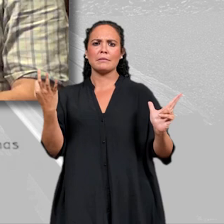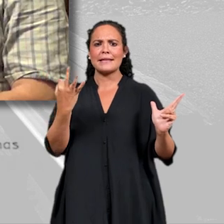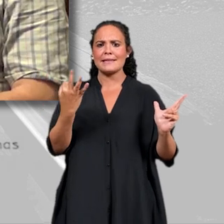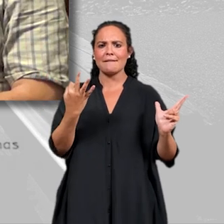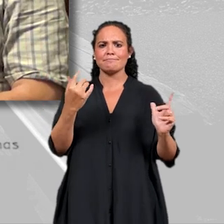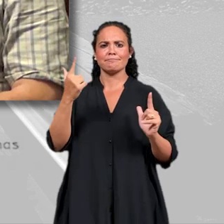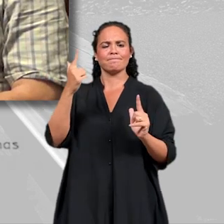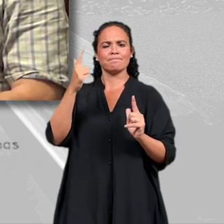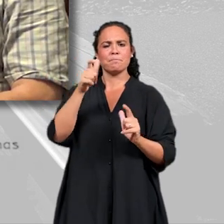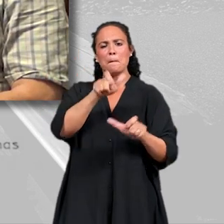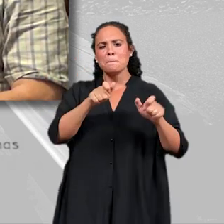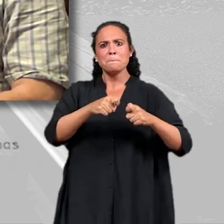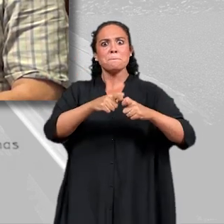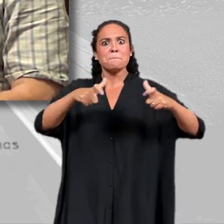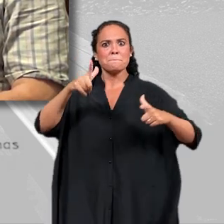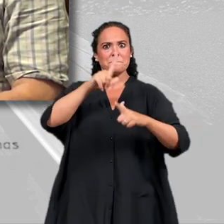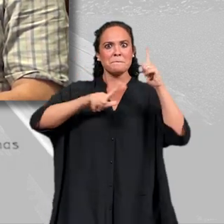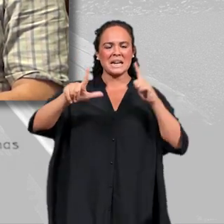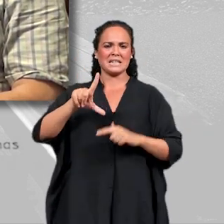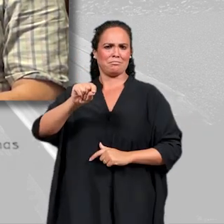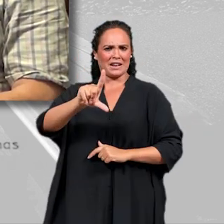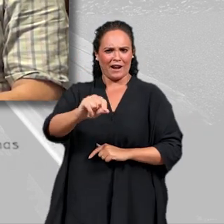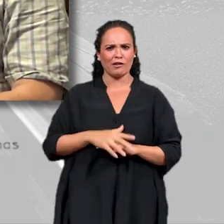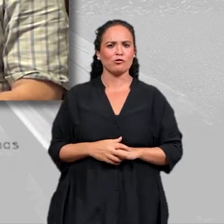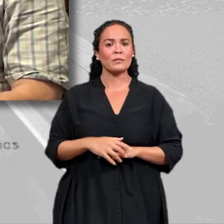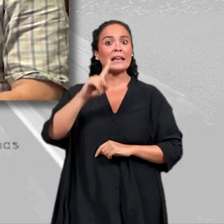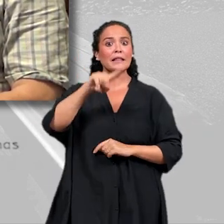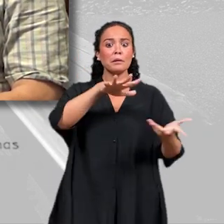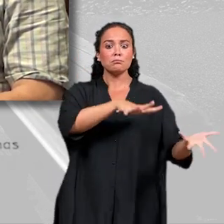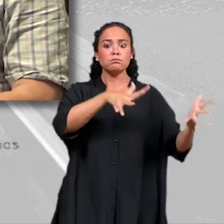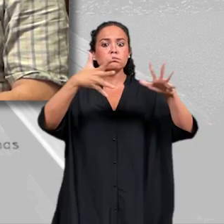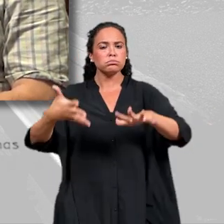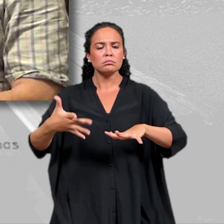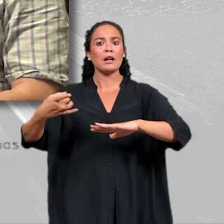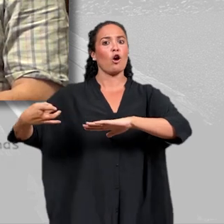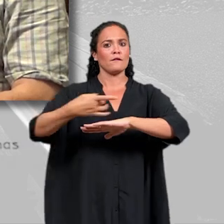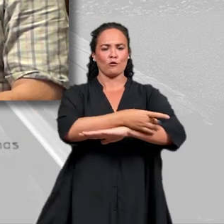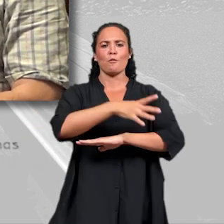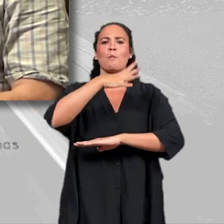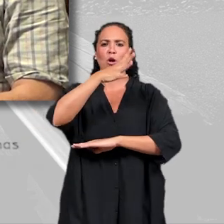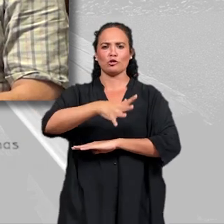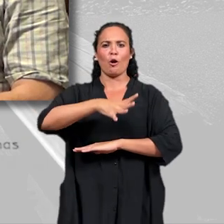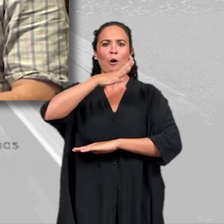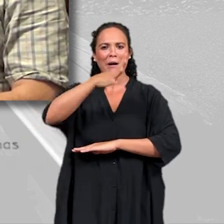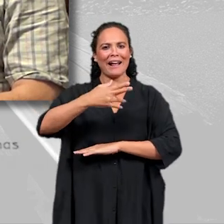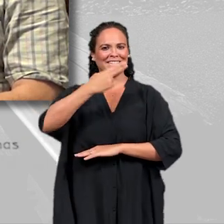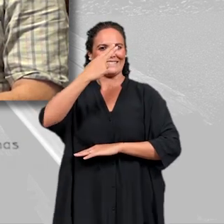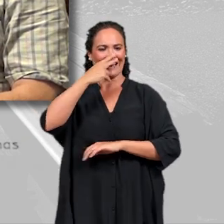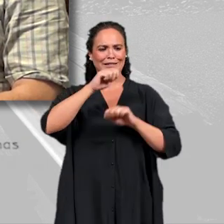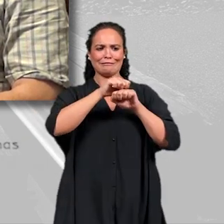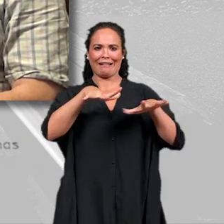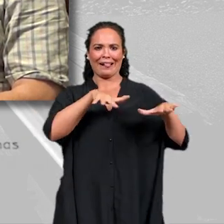que viajar fuese más económico y realmente se implantó con eso, ¿no? Con la intención de que viajase la